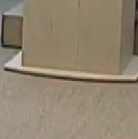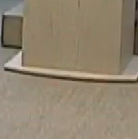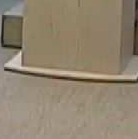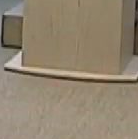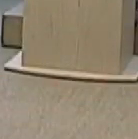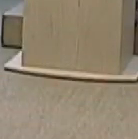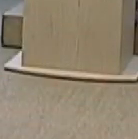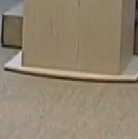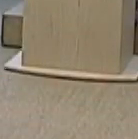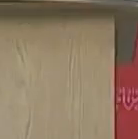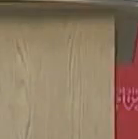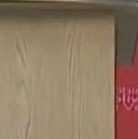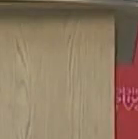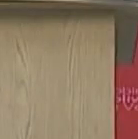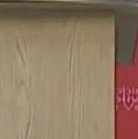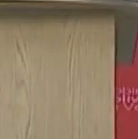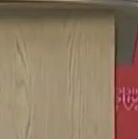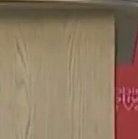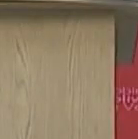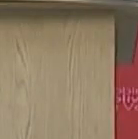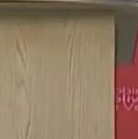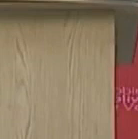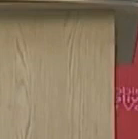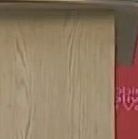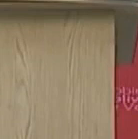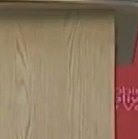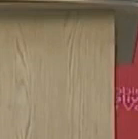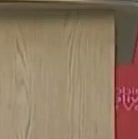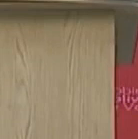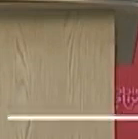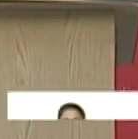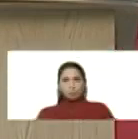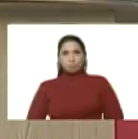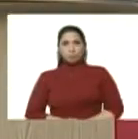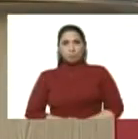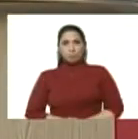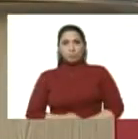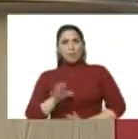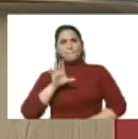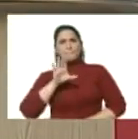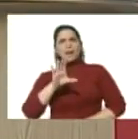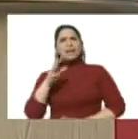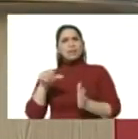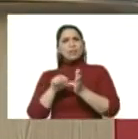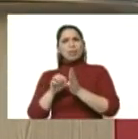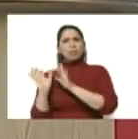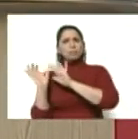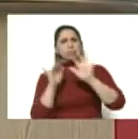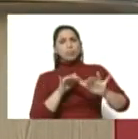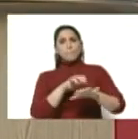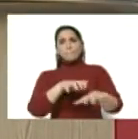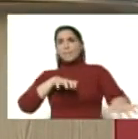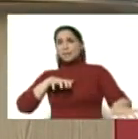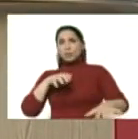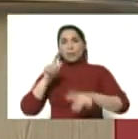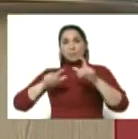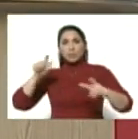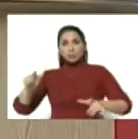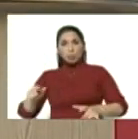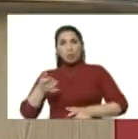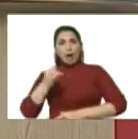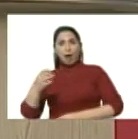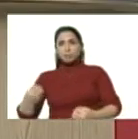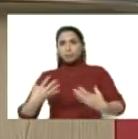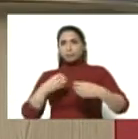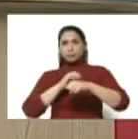más destacan. En cuanto al país de origen de los casos importados, que representan la mayoría de los casos que tenemos en